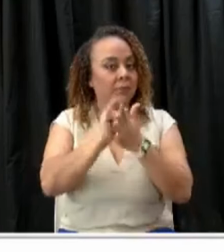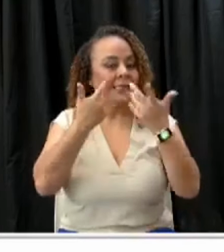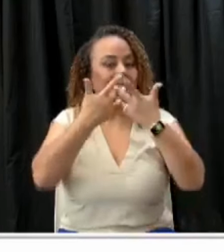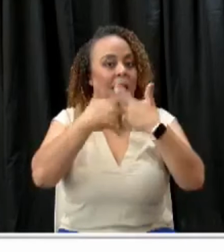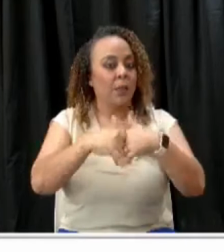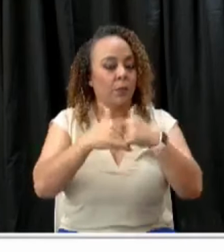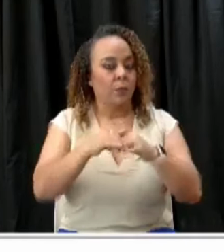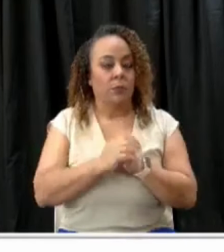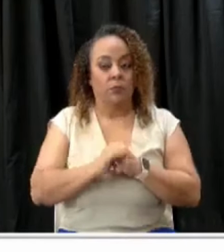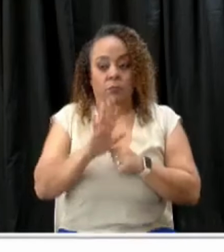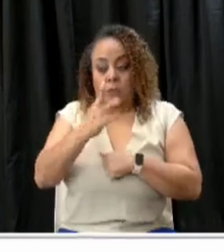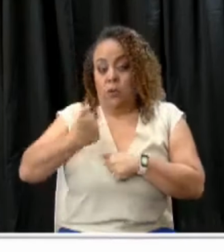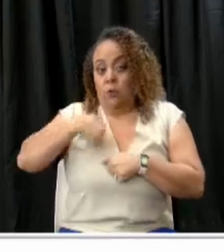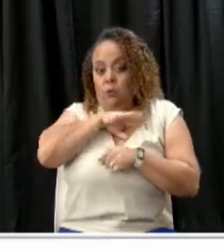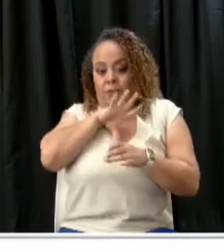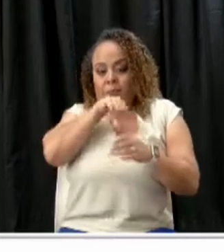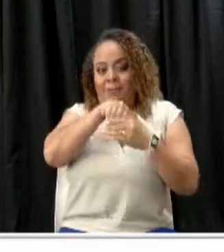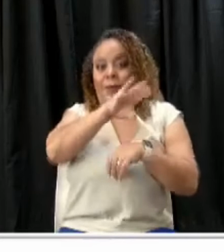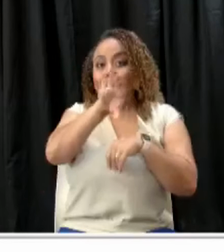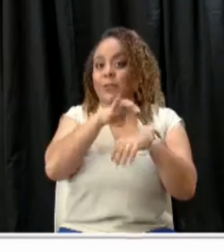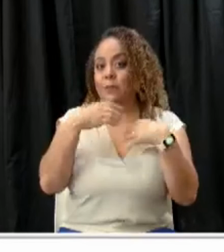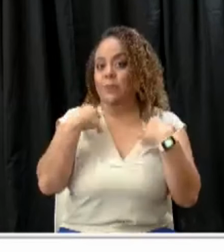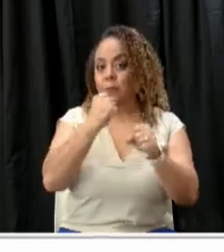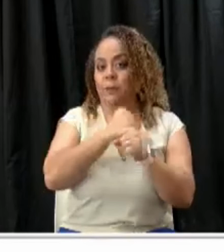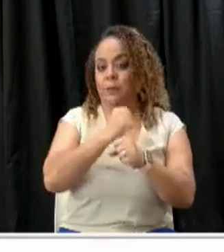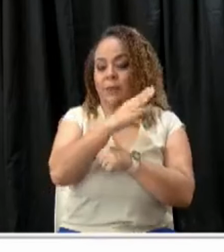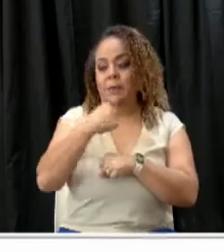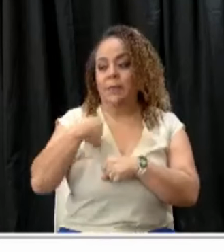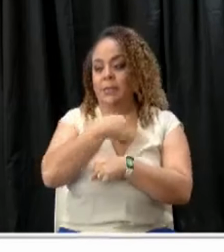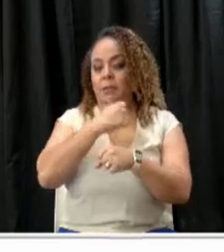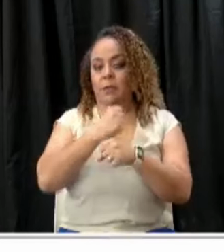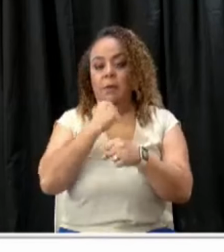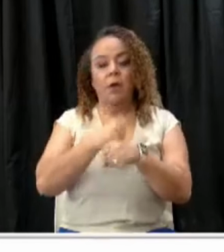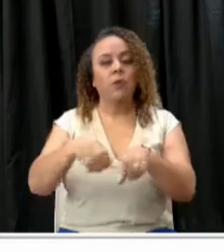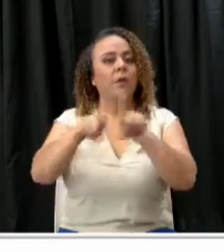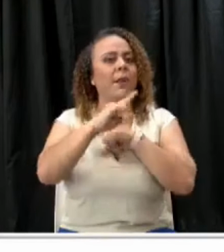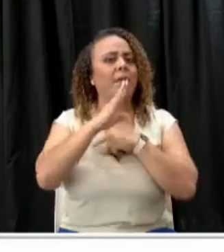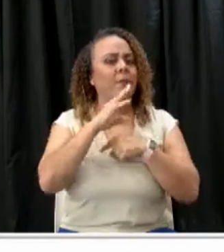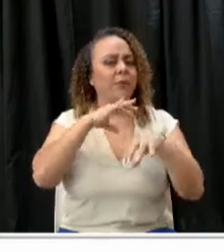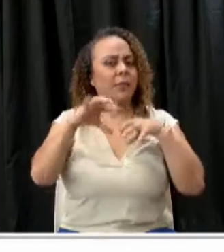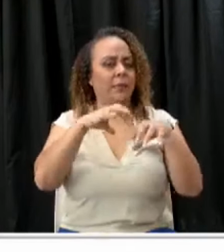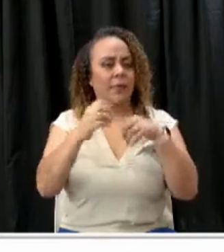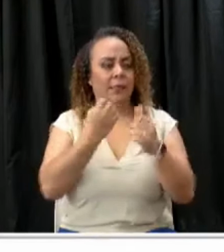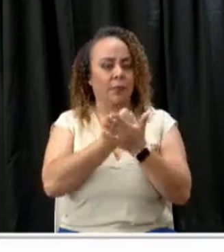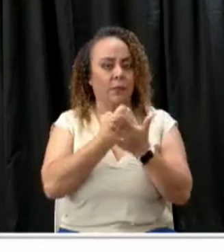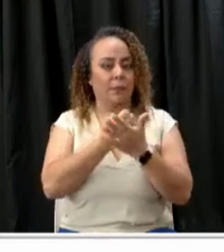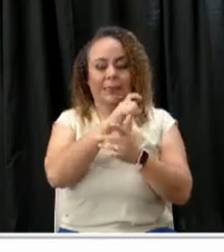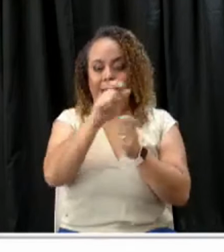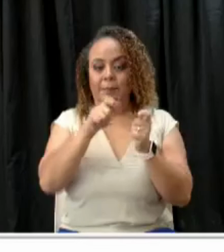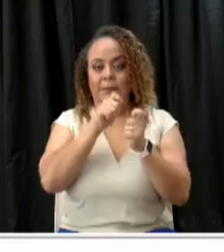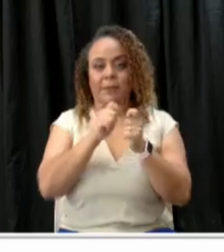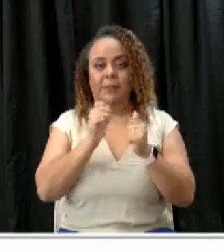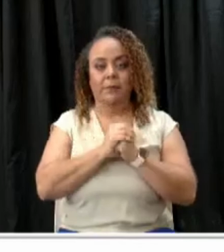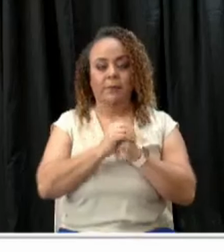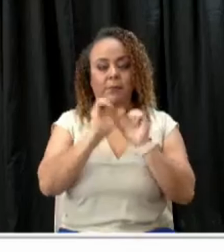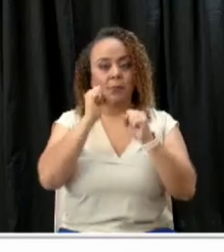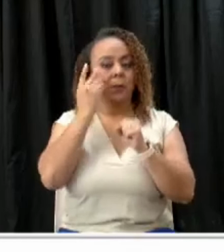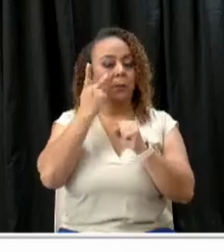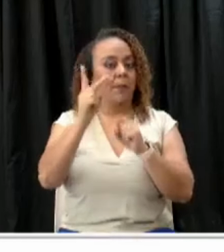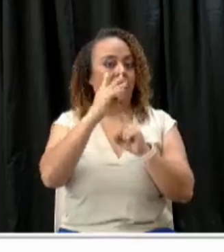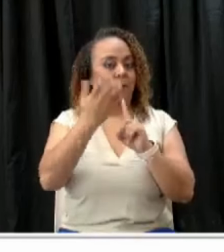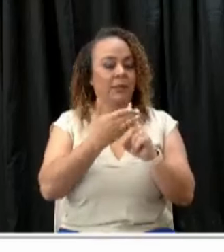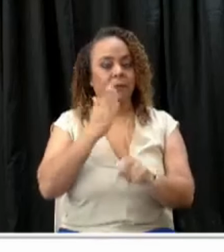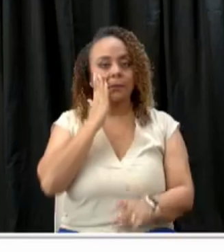industrias. Nosotros a nivel interno del Consejo y del Ministerio de Trabajo le hablamos también sobre actividades económicas, sí, ¿verdad?, que se ven